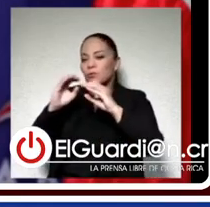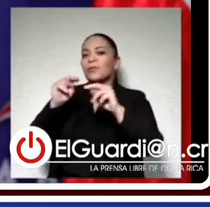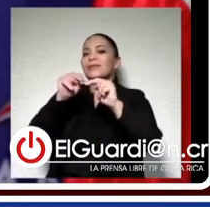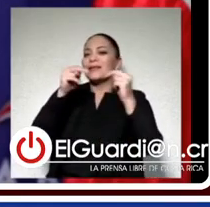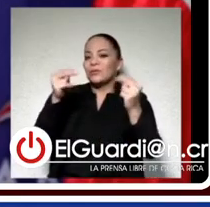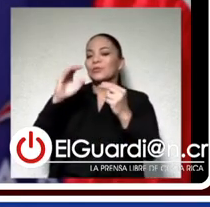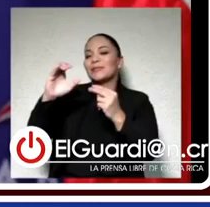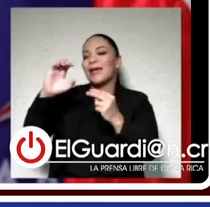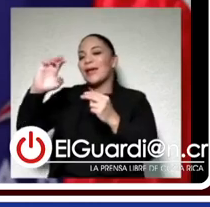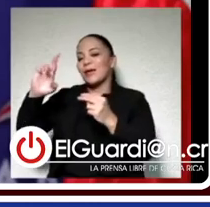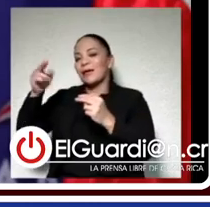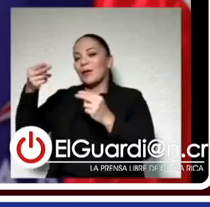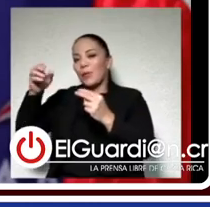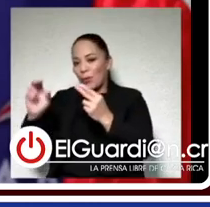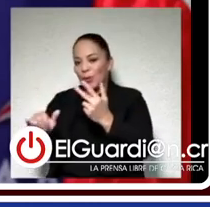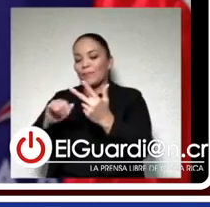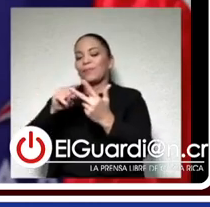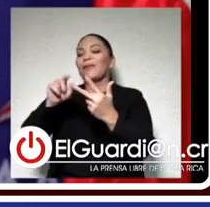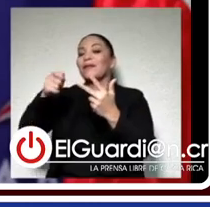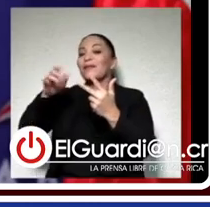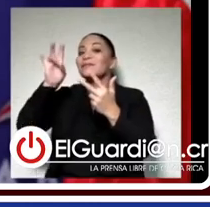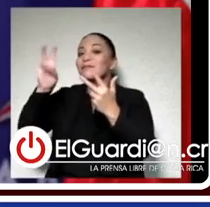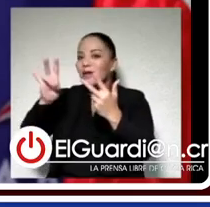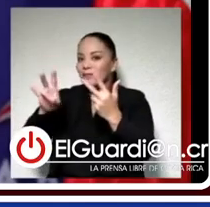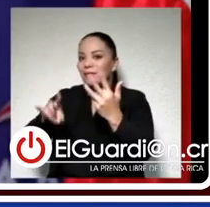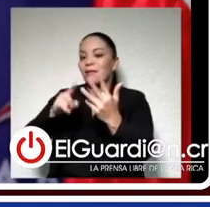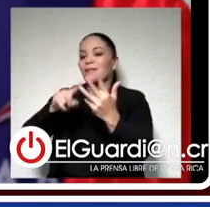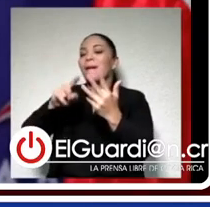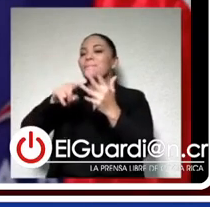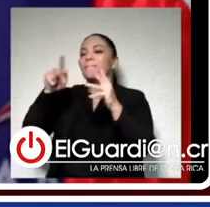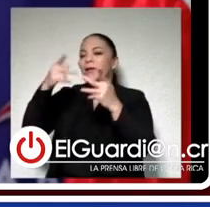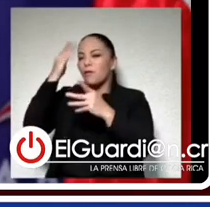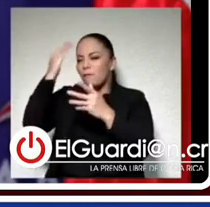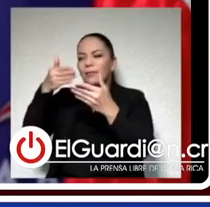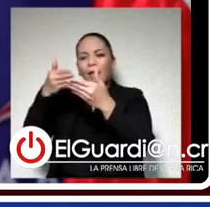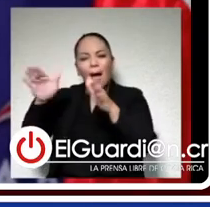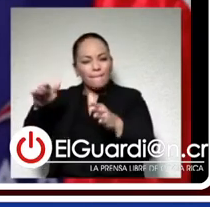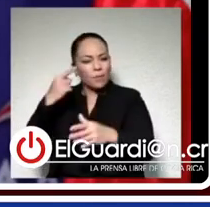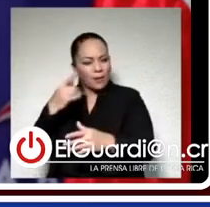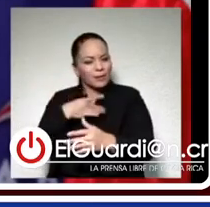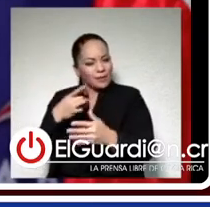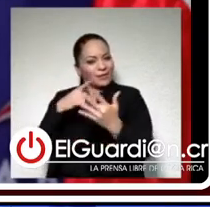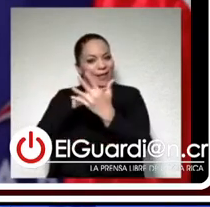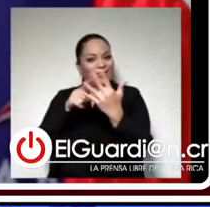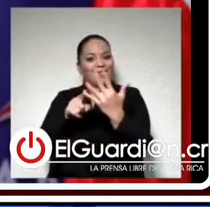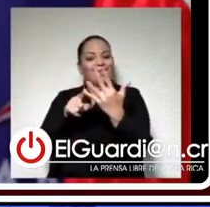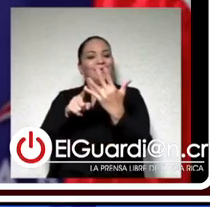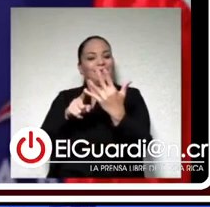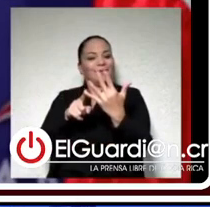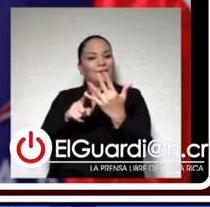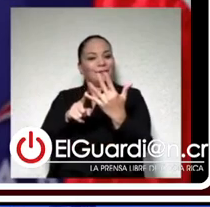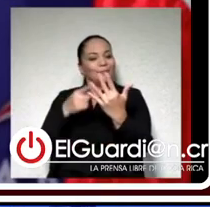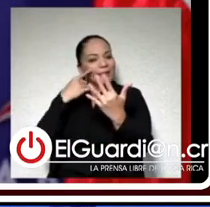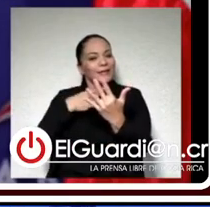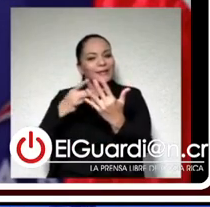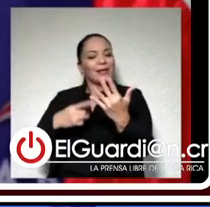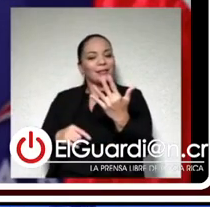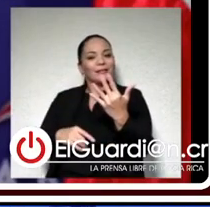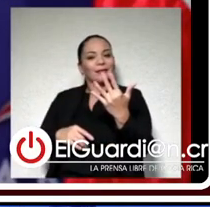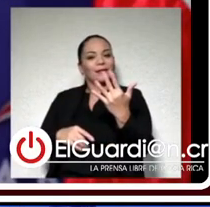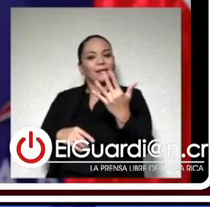CRO y el Canal 7, con el Frente Amplio. ¿Eh? ¡Qué contradicciones! ¿Ah?